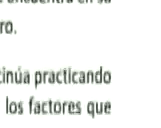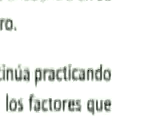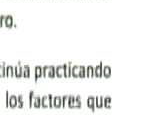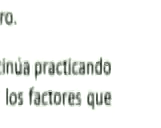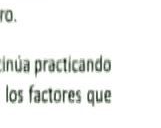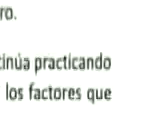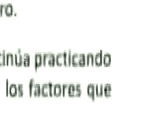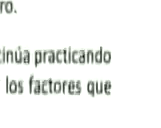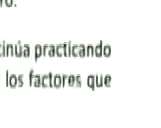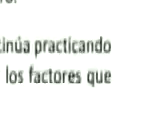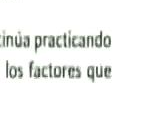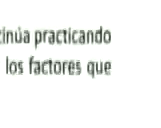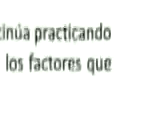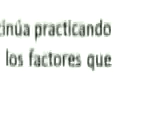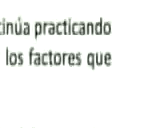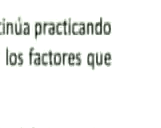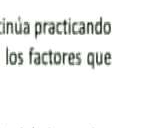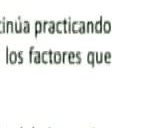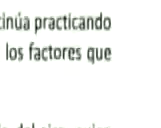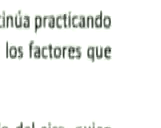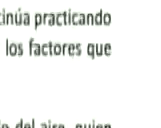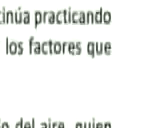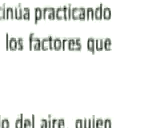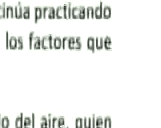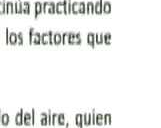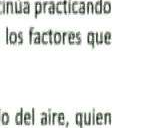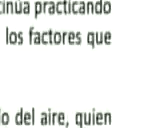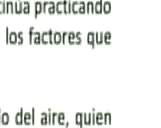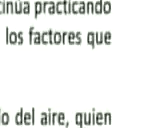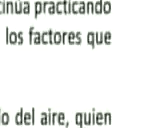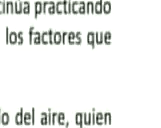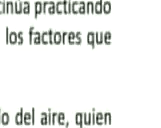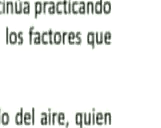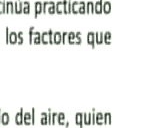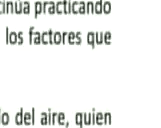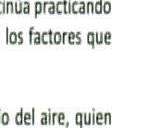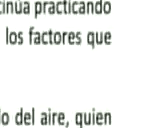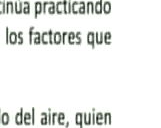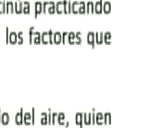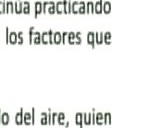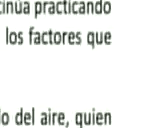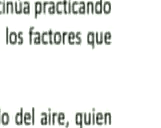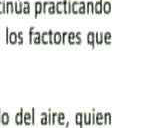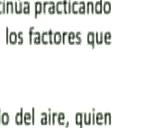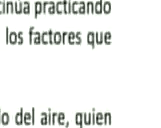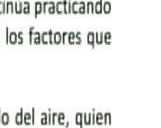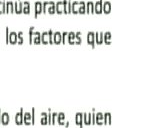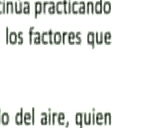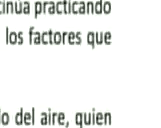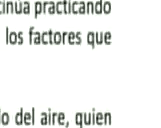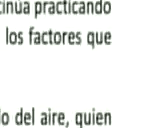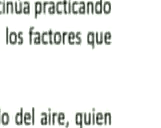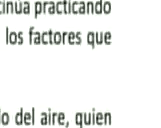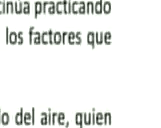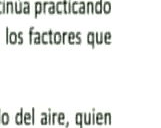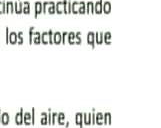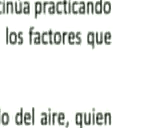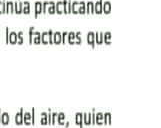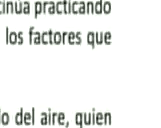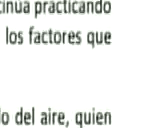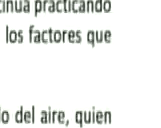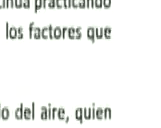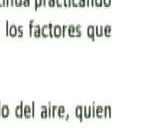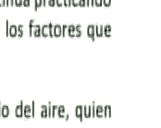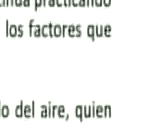como causa de la muerte del coronel Paulino José Millán Sabino, piloto, la asfixia mecánica por compresión extrínseca del